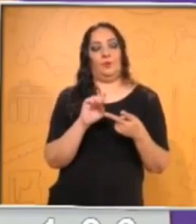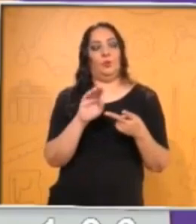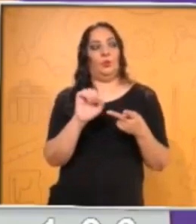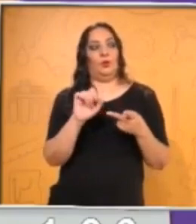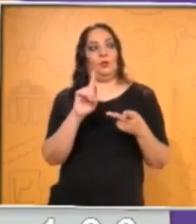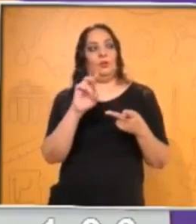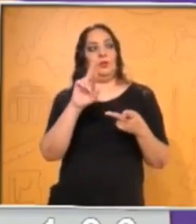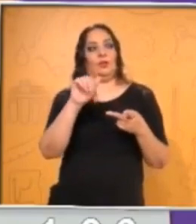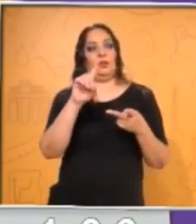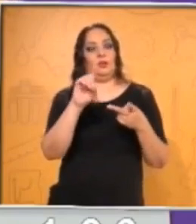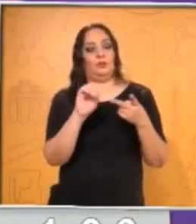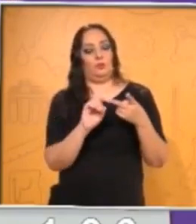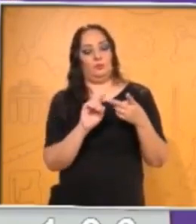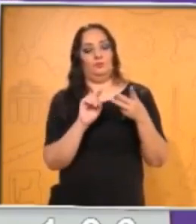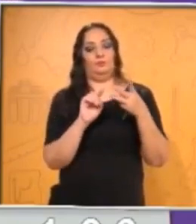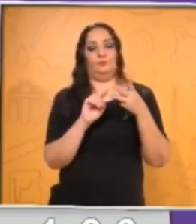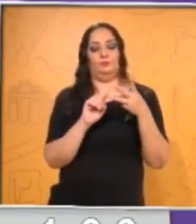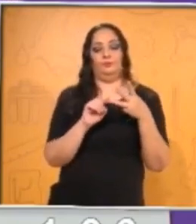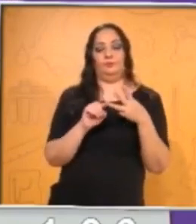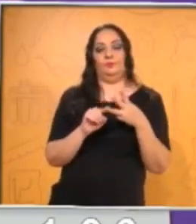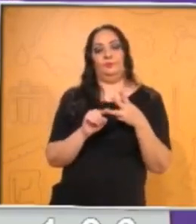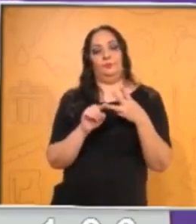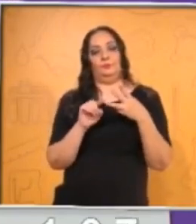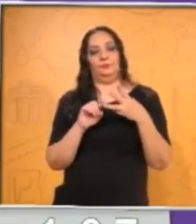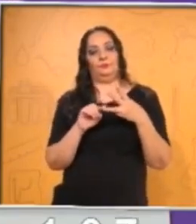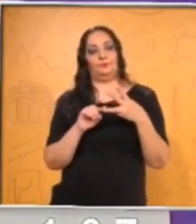cuadrado. Cuadrado.